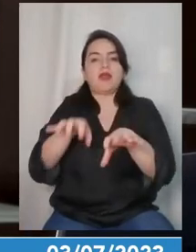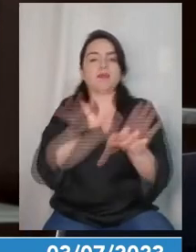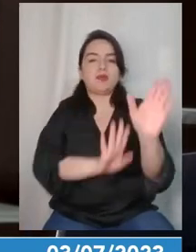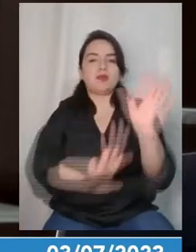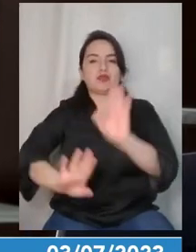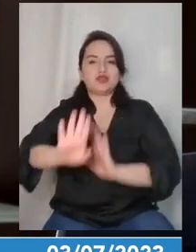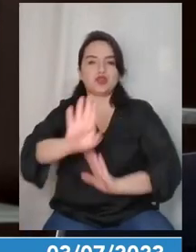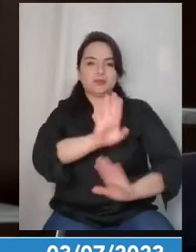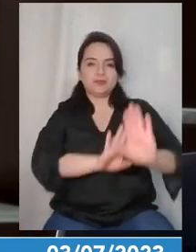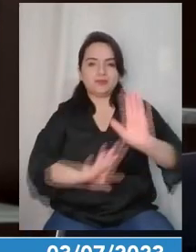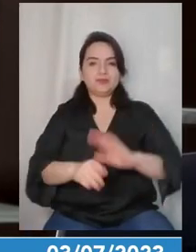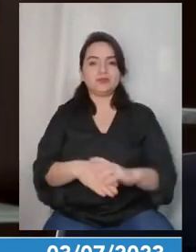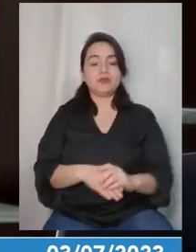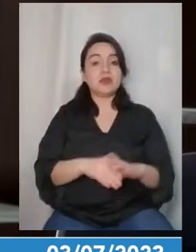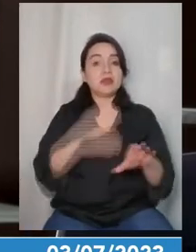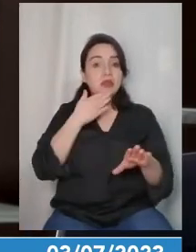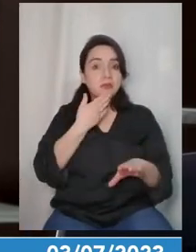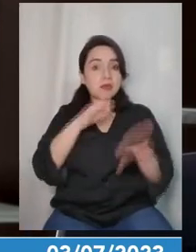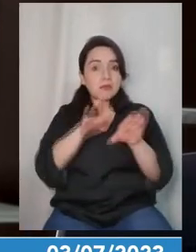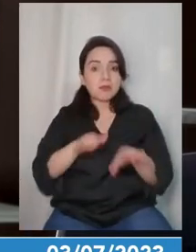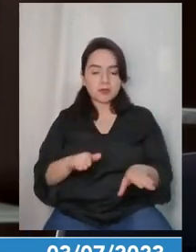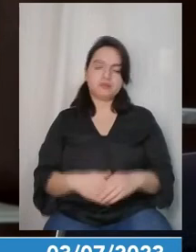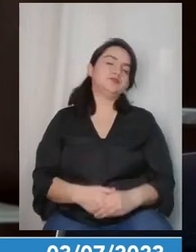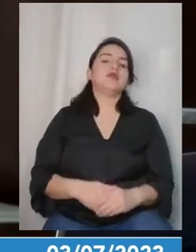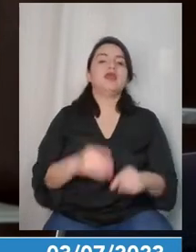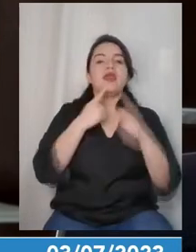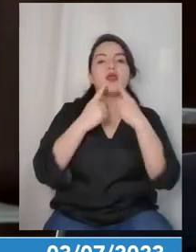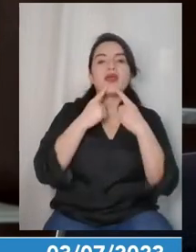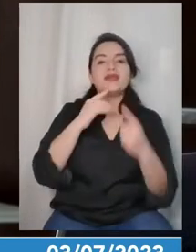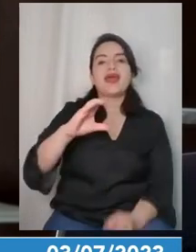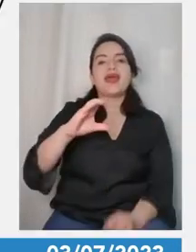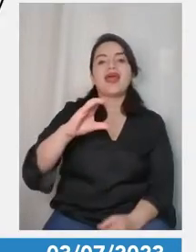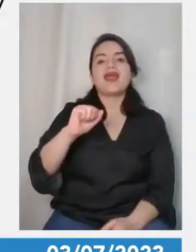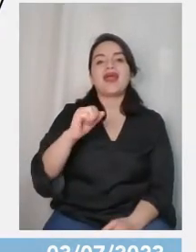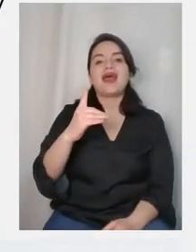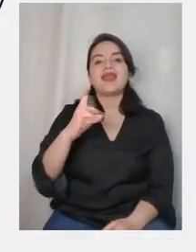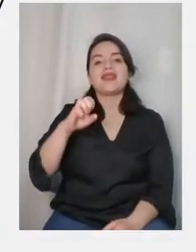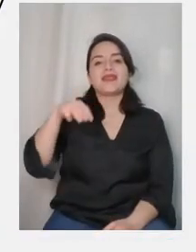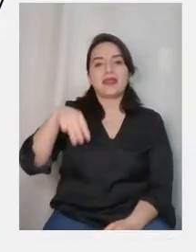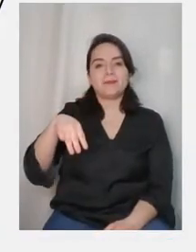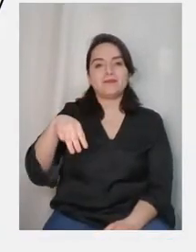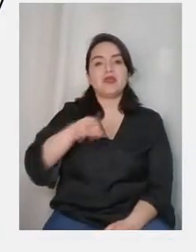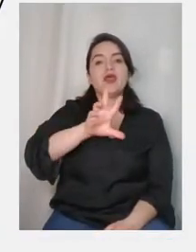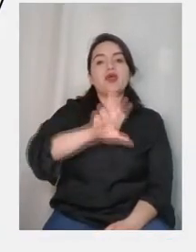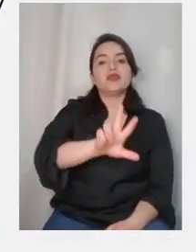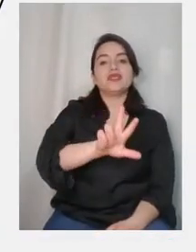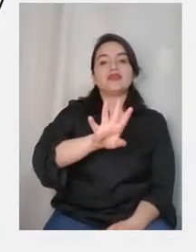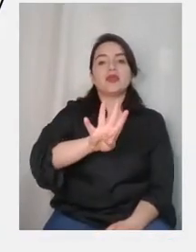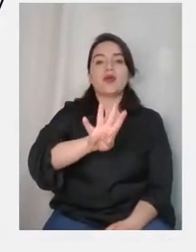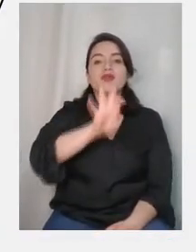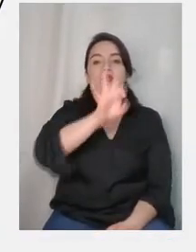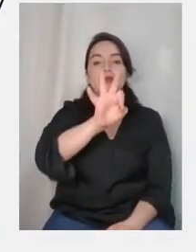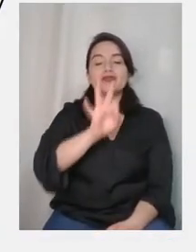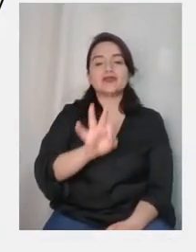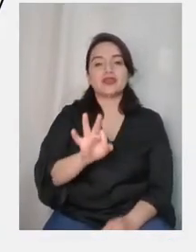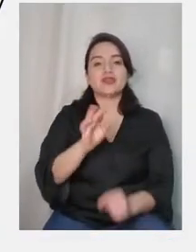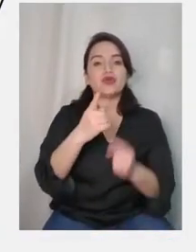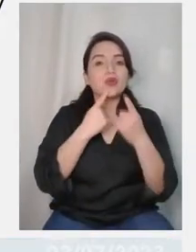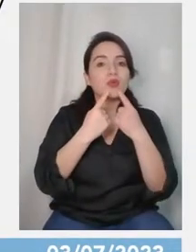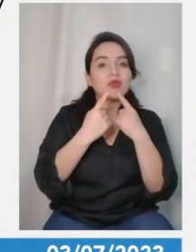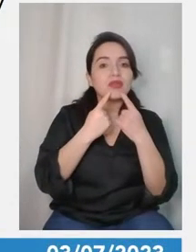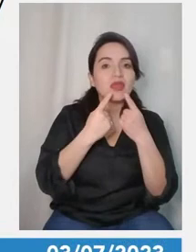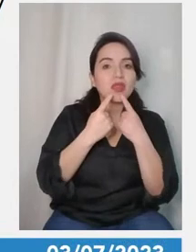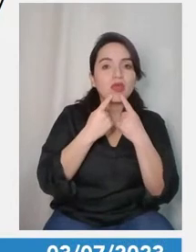Asimismo, la encuesta CADEM del mismo mes señaló que un 84% de los encuestados estaba a favor de